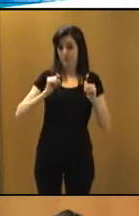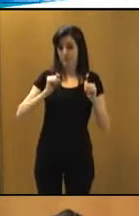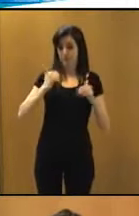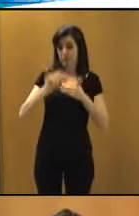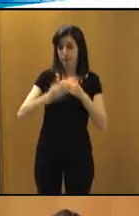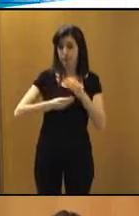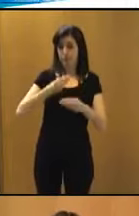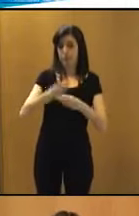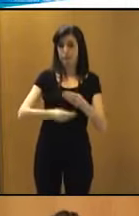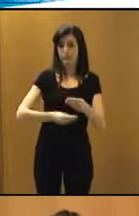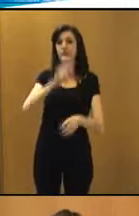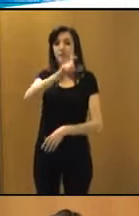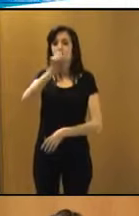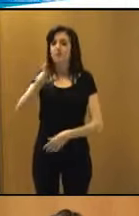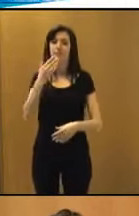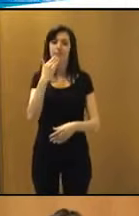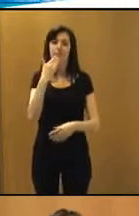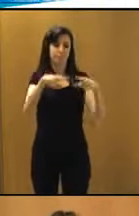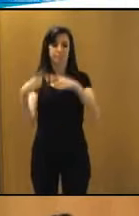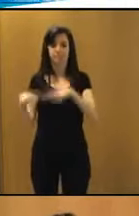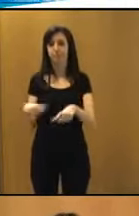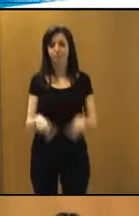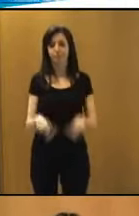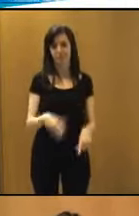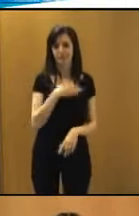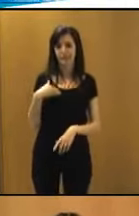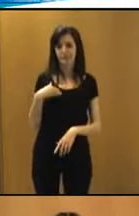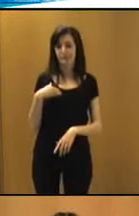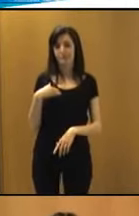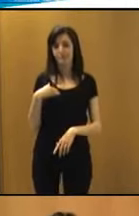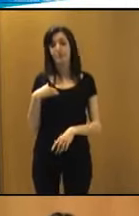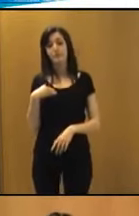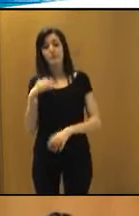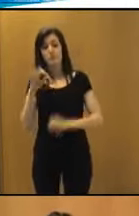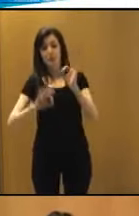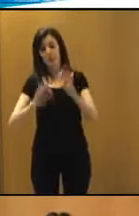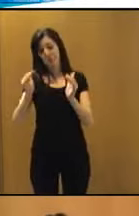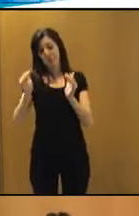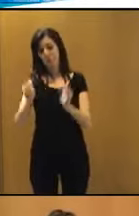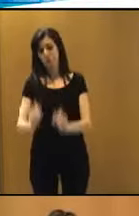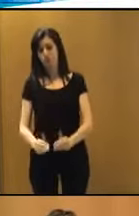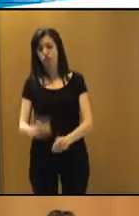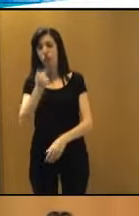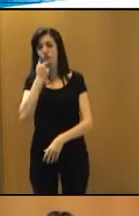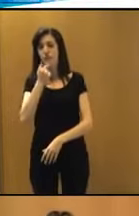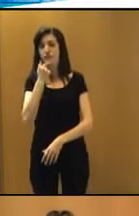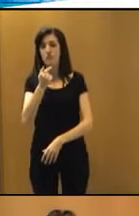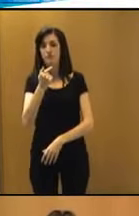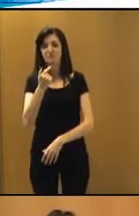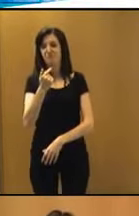hagan la gente sea de distintas edades. Y hay otro un mucho menor